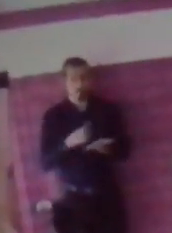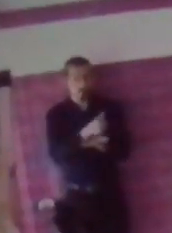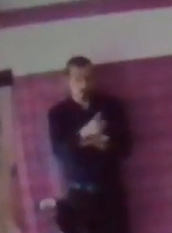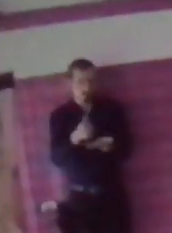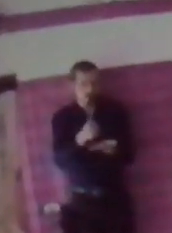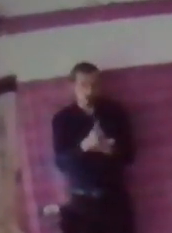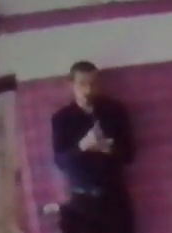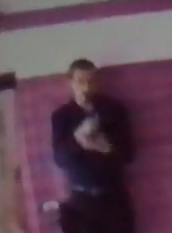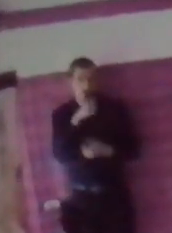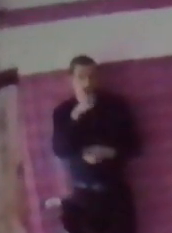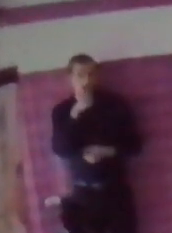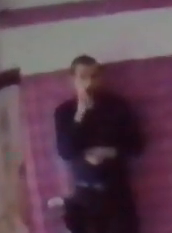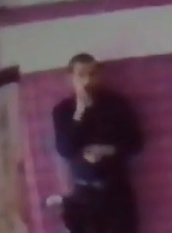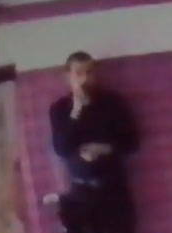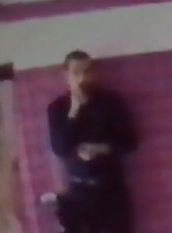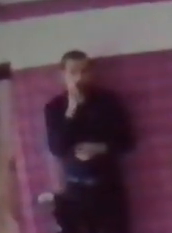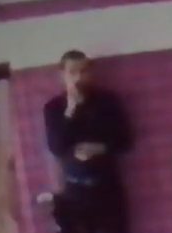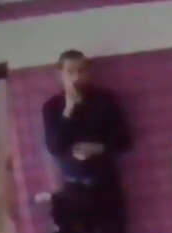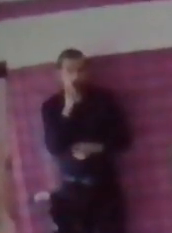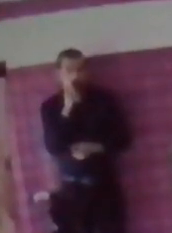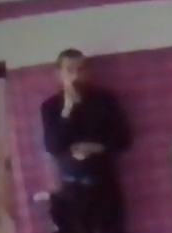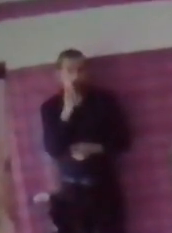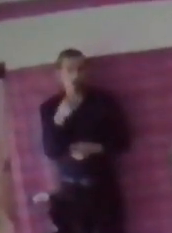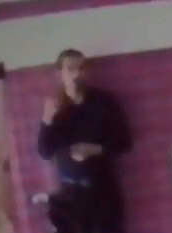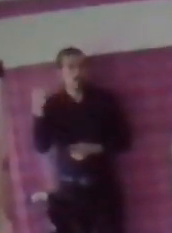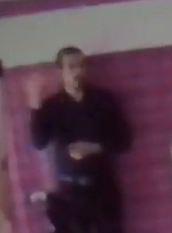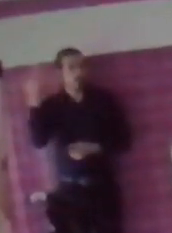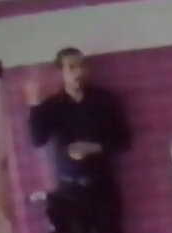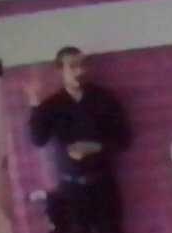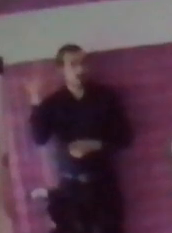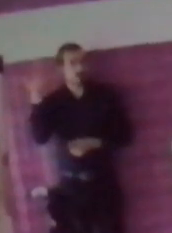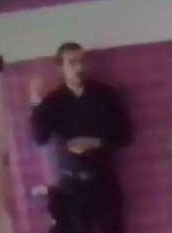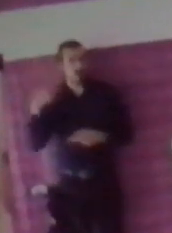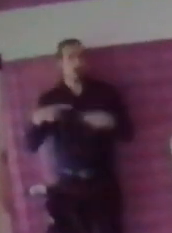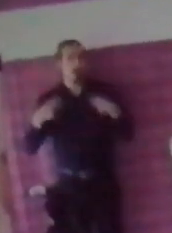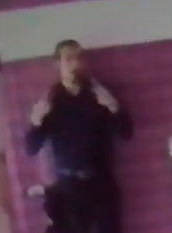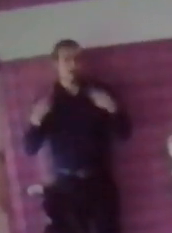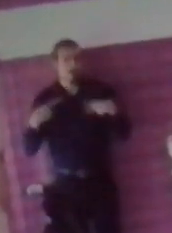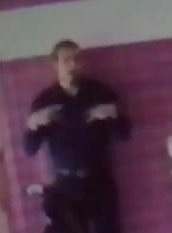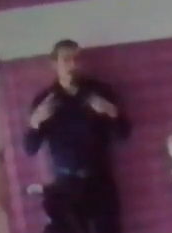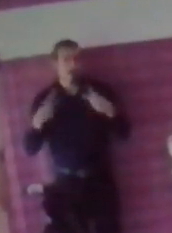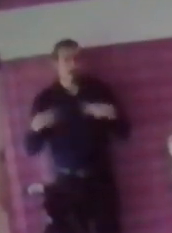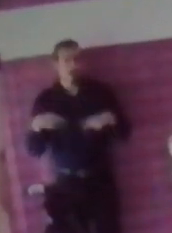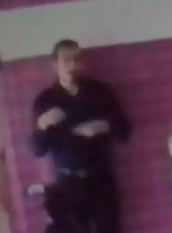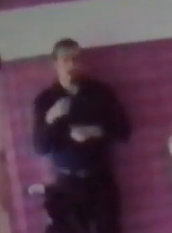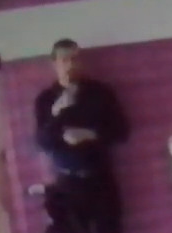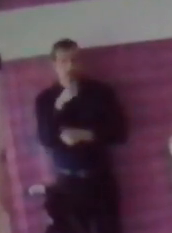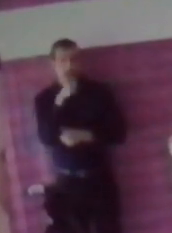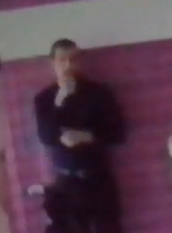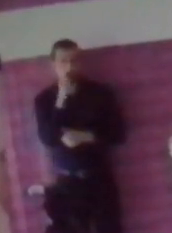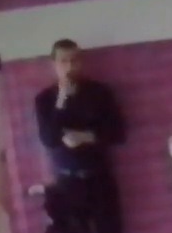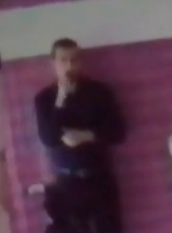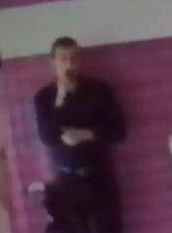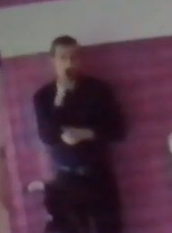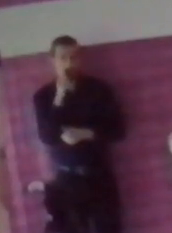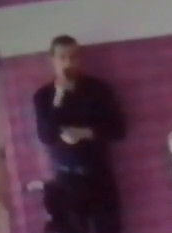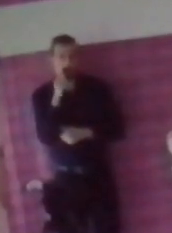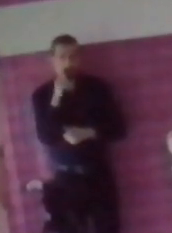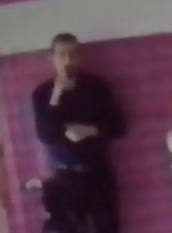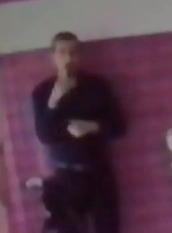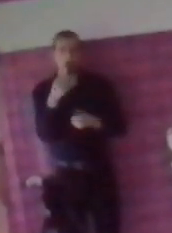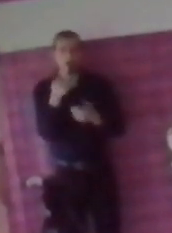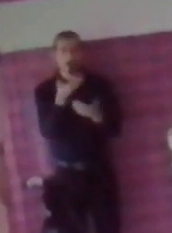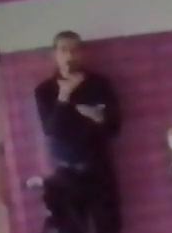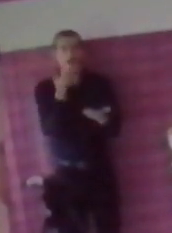había una necesidad que los juarenses le estaban pidiendo que se arreglara, como es